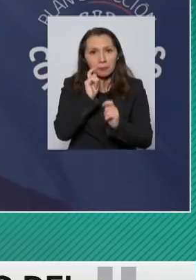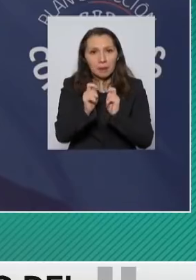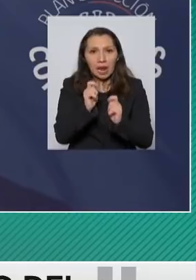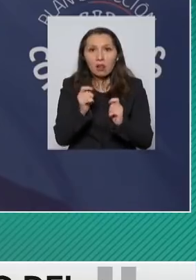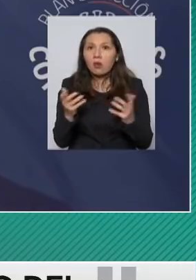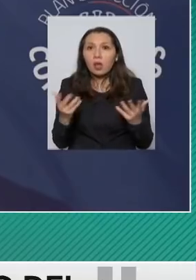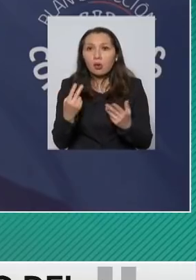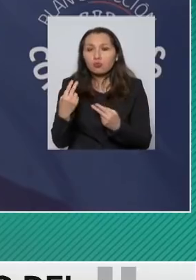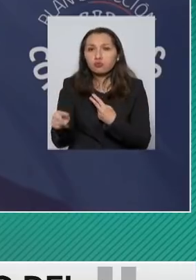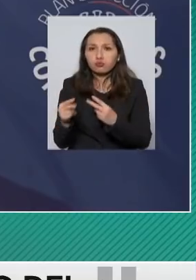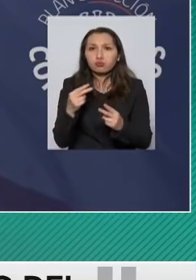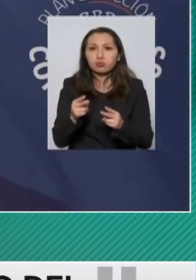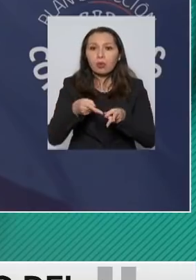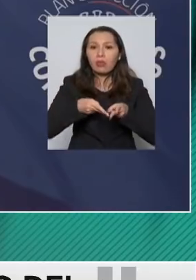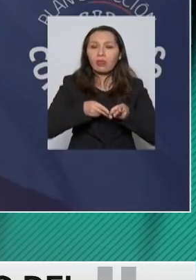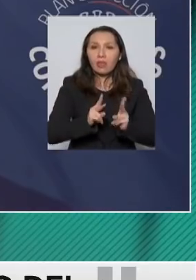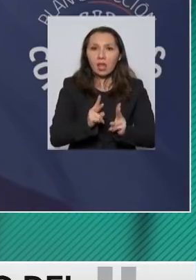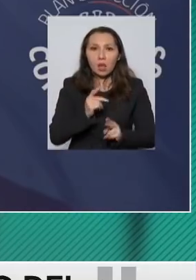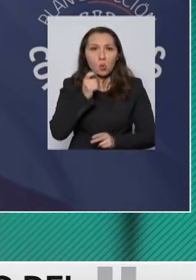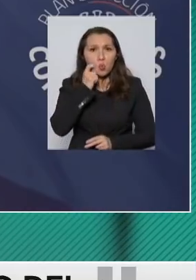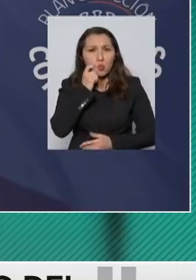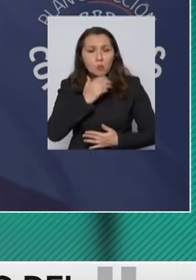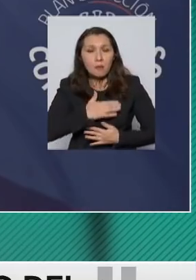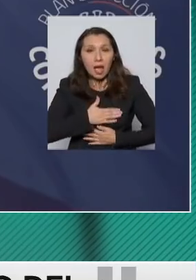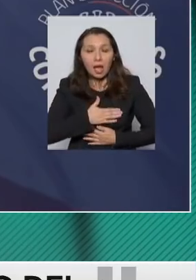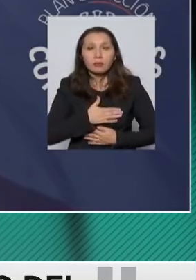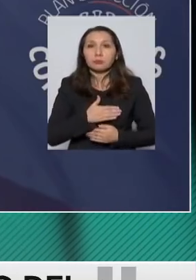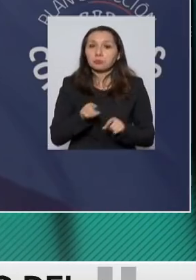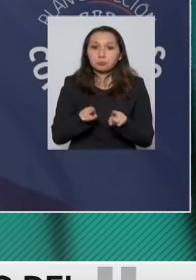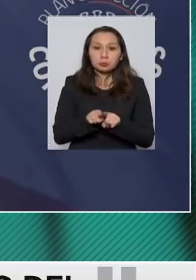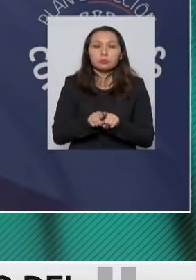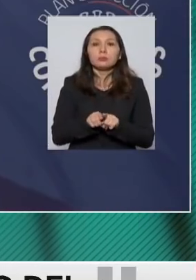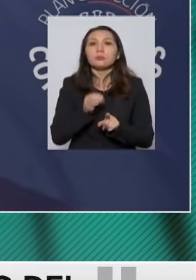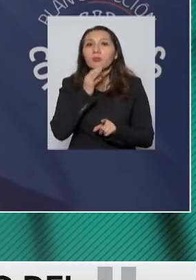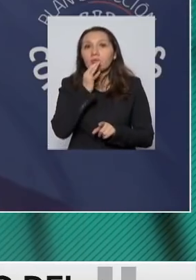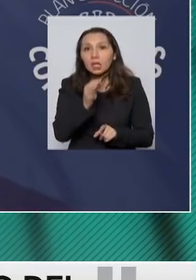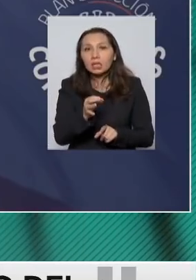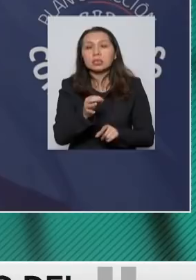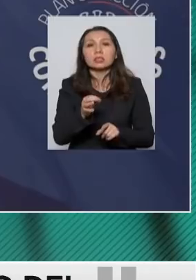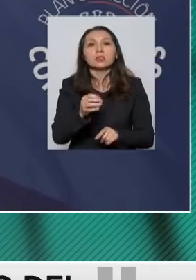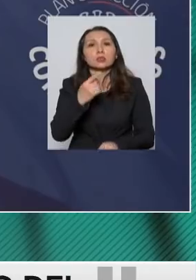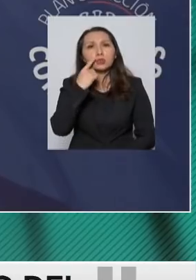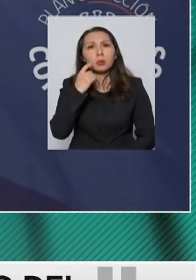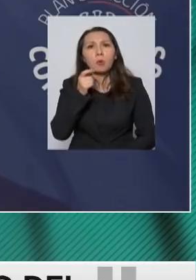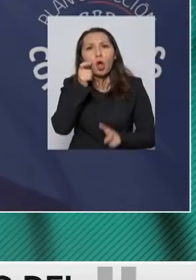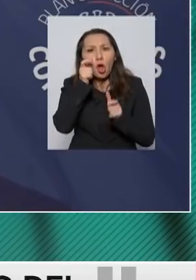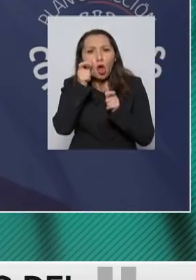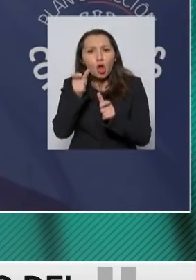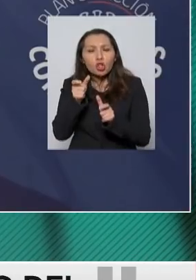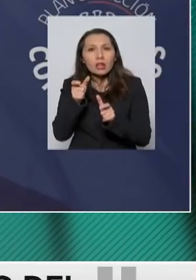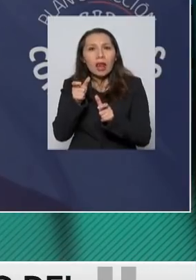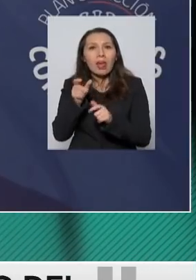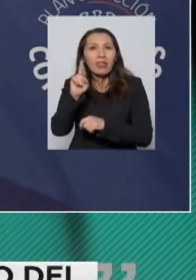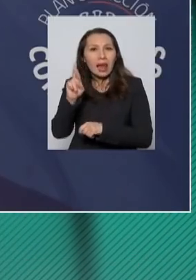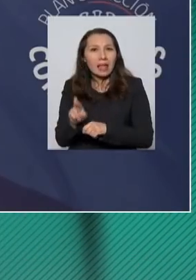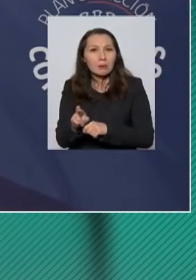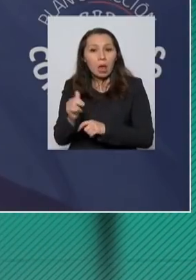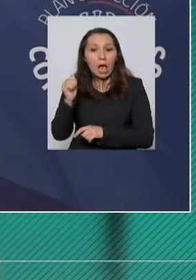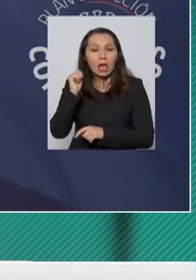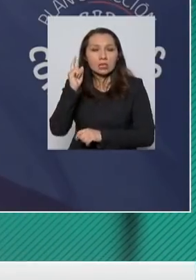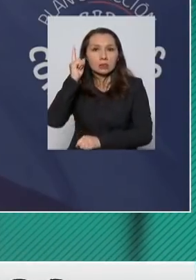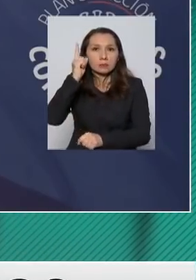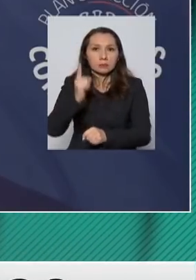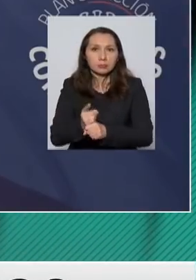a sus derechos humanos, como lo ha representado incluso el señor Contralor en un dictamen el día de